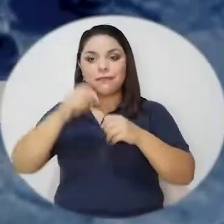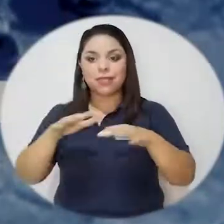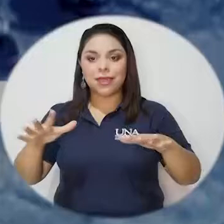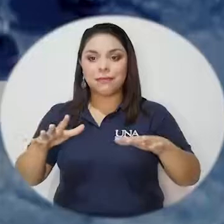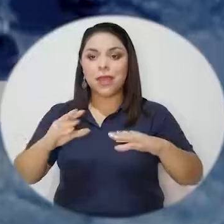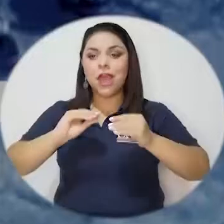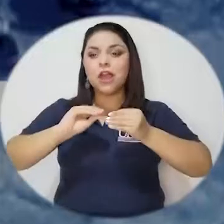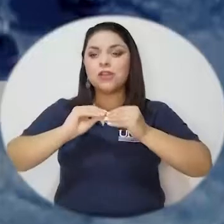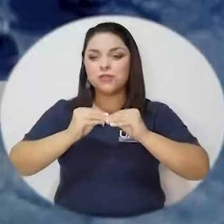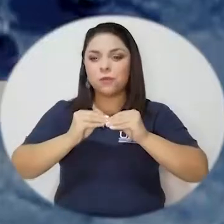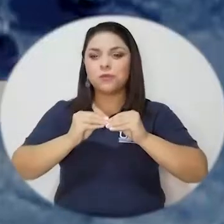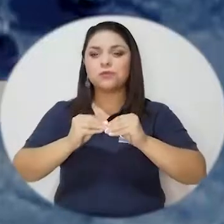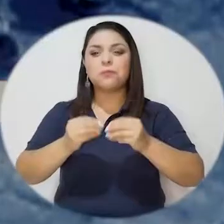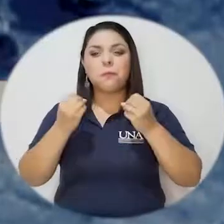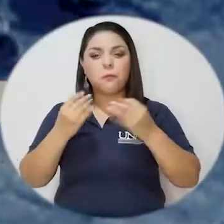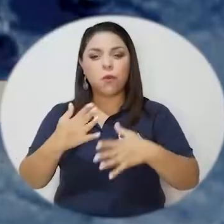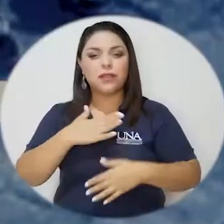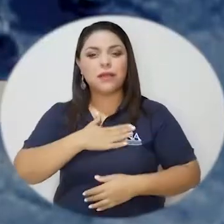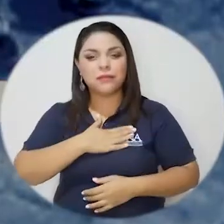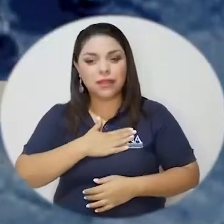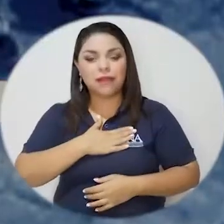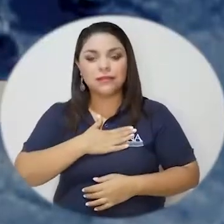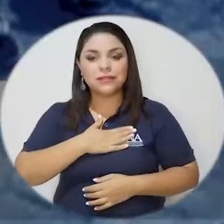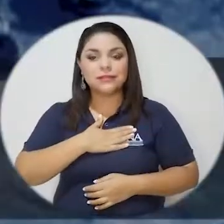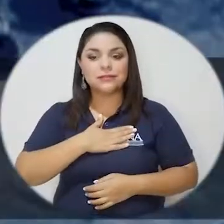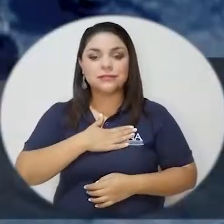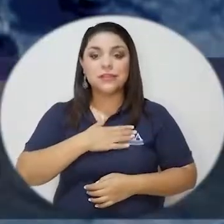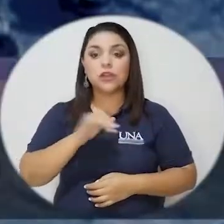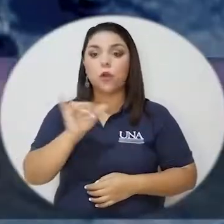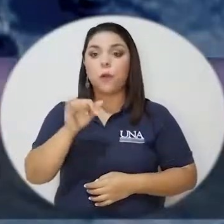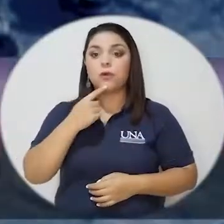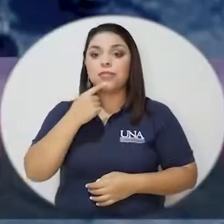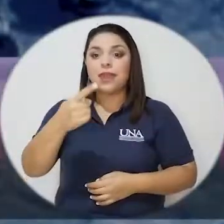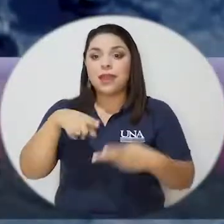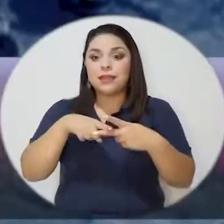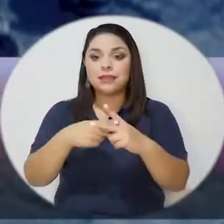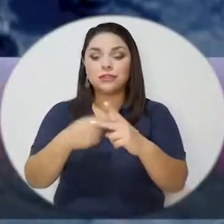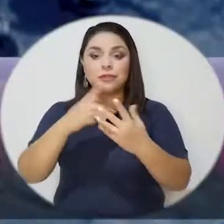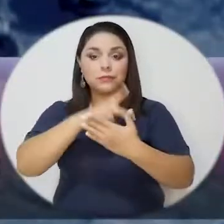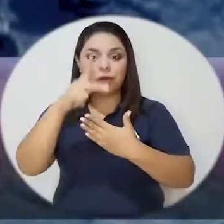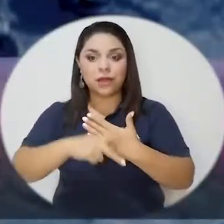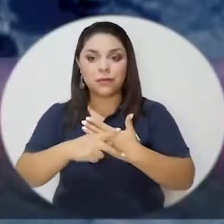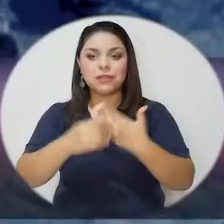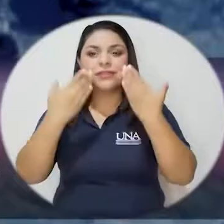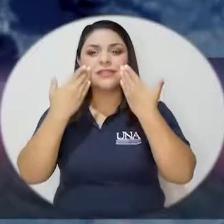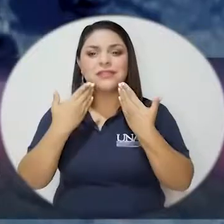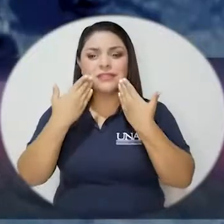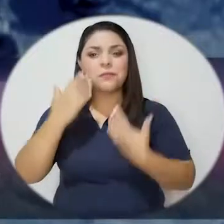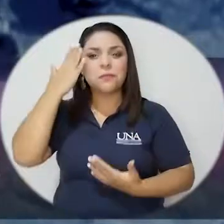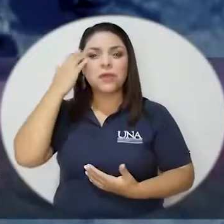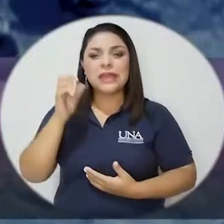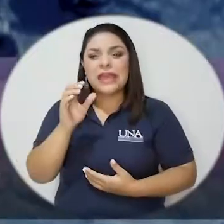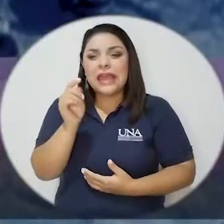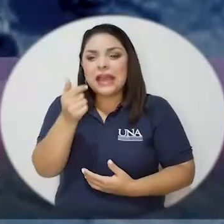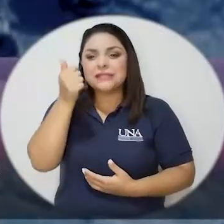números bastante lamentables y como decía yo al inicio del programa, lo más triste es que hay cerca de 500,000 personas sin empleo a la